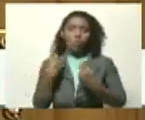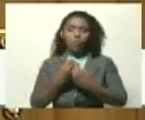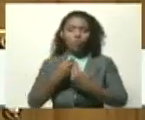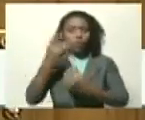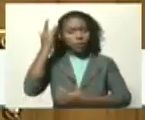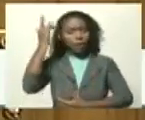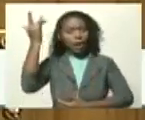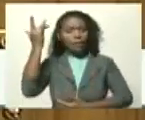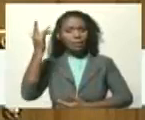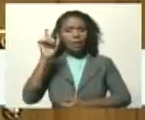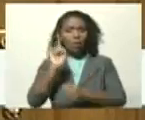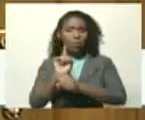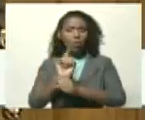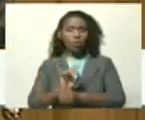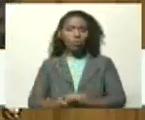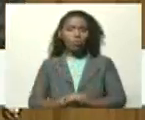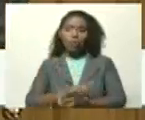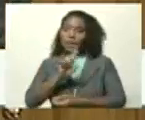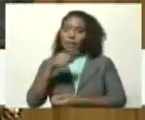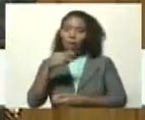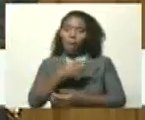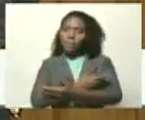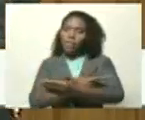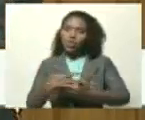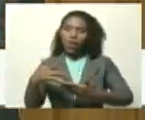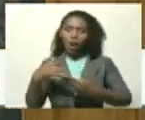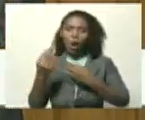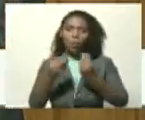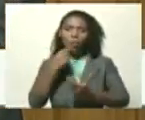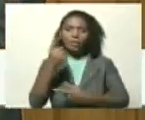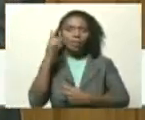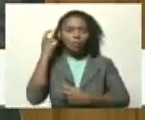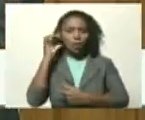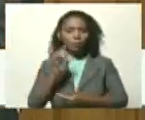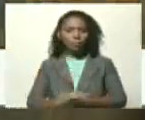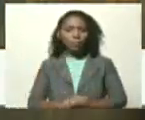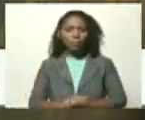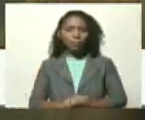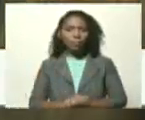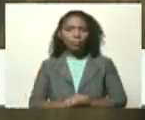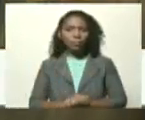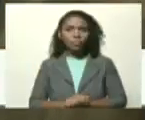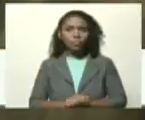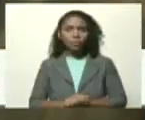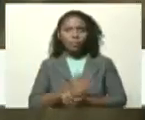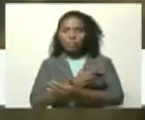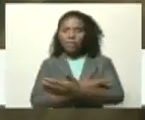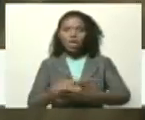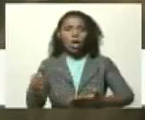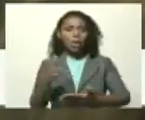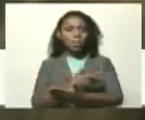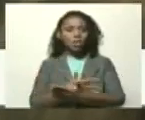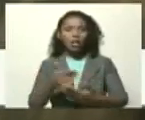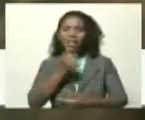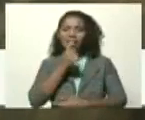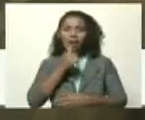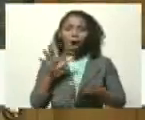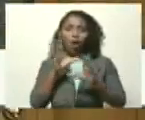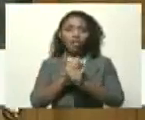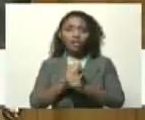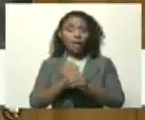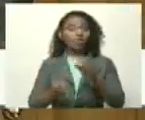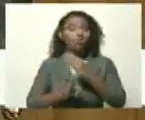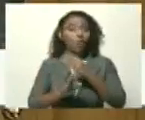intelecto, sino que sean millones, como decía Eva Perón, que sean millones de quienes confiaron y